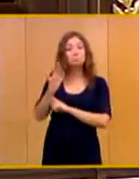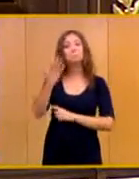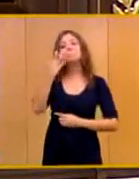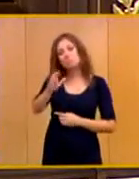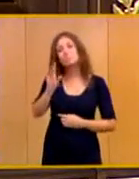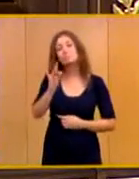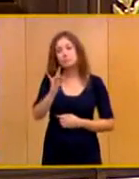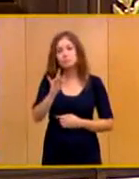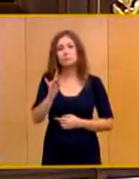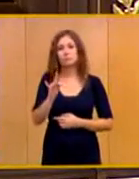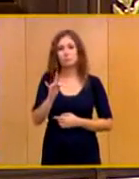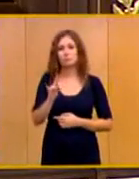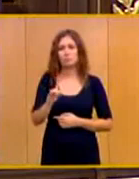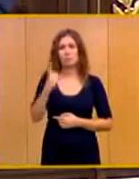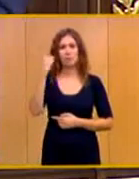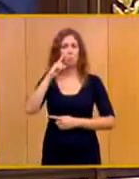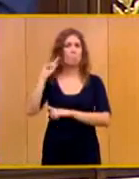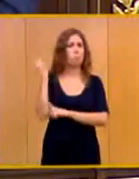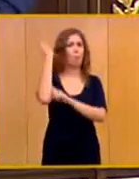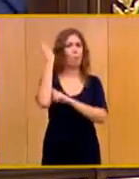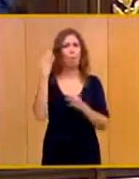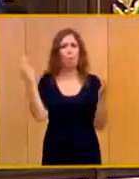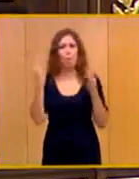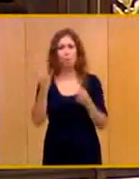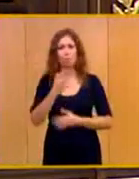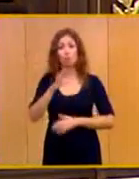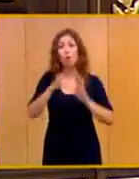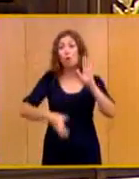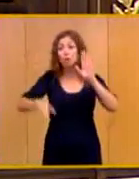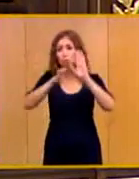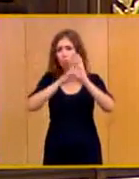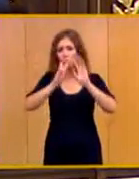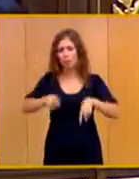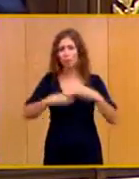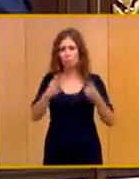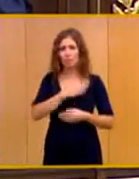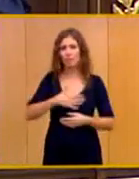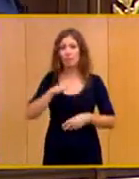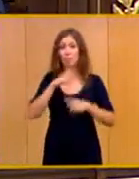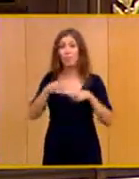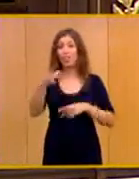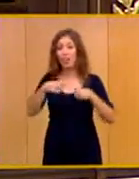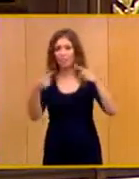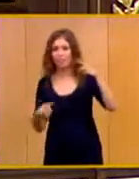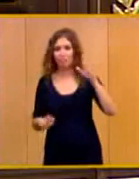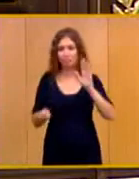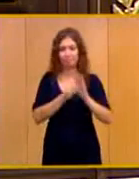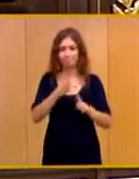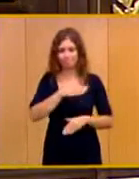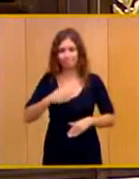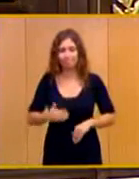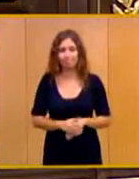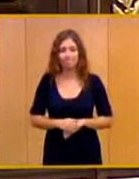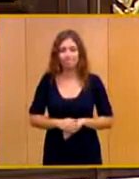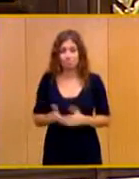Fue la que más eco tuvo, que era reformar la Constitución para impedir el déficit. Una reforma que, como saben,